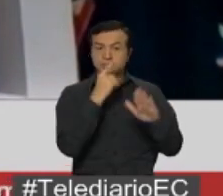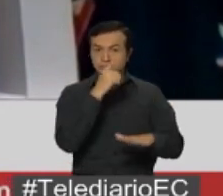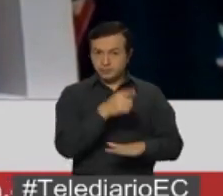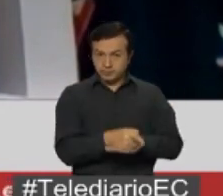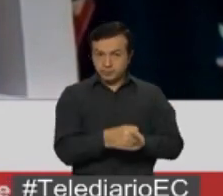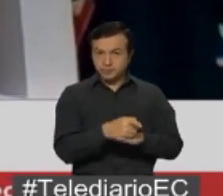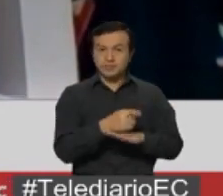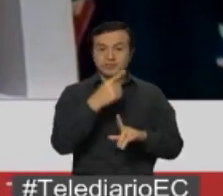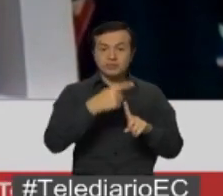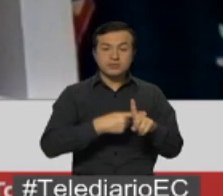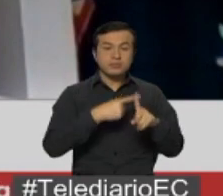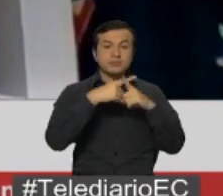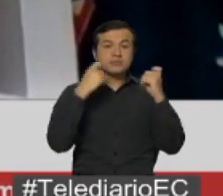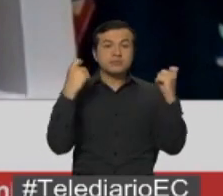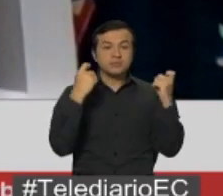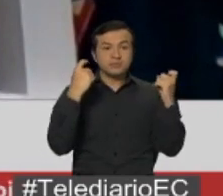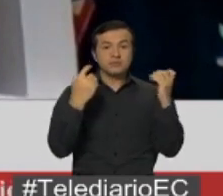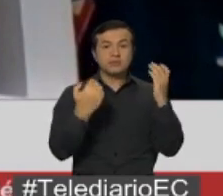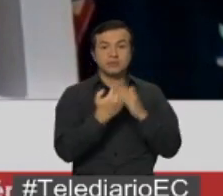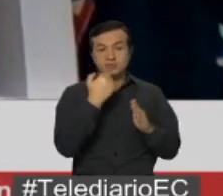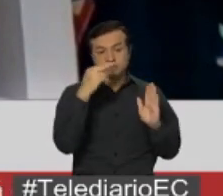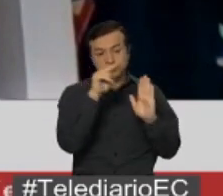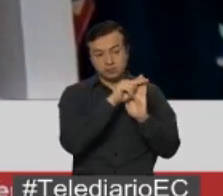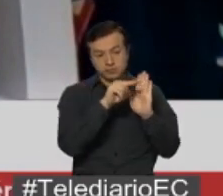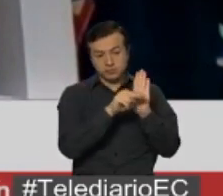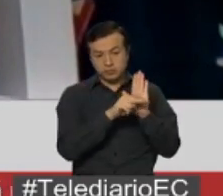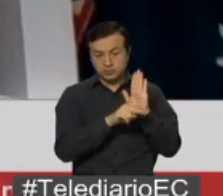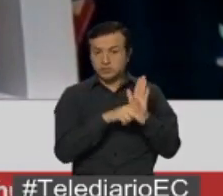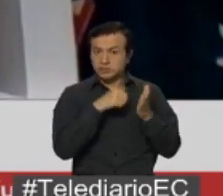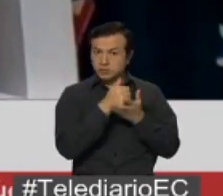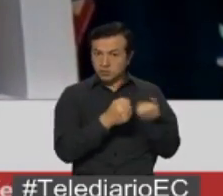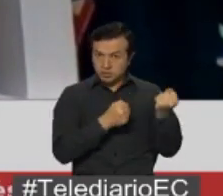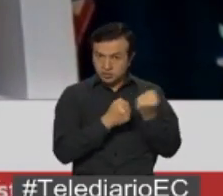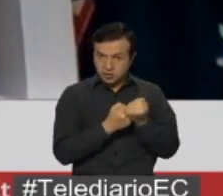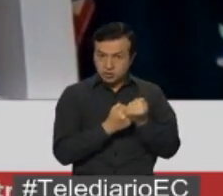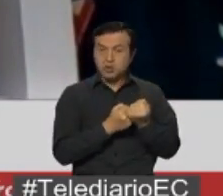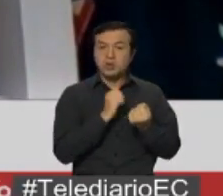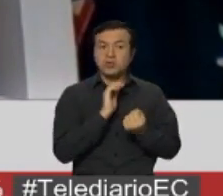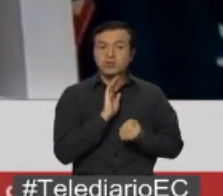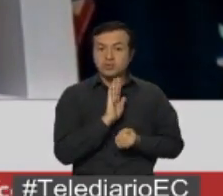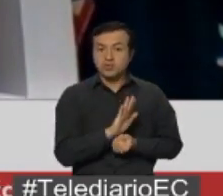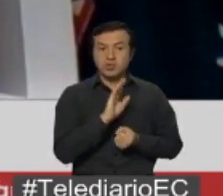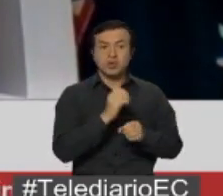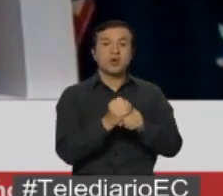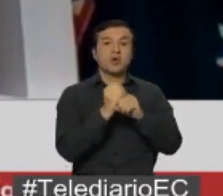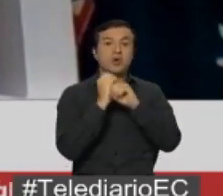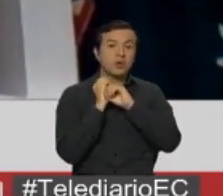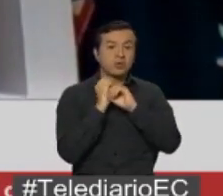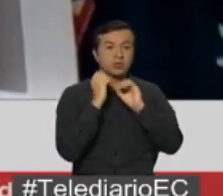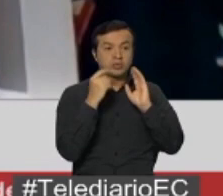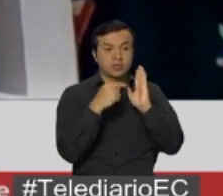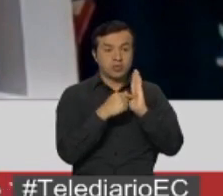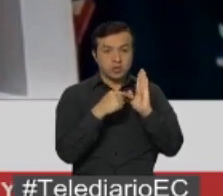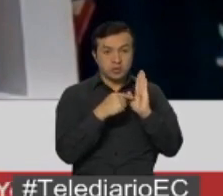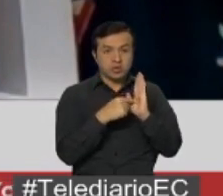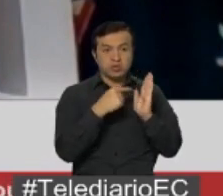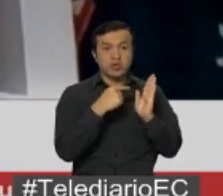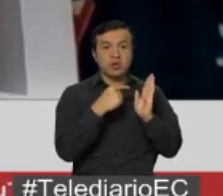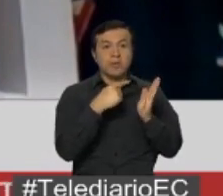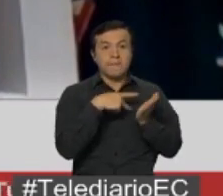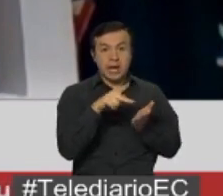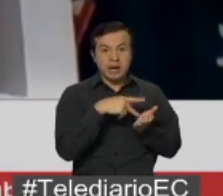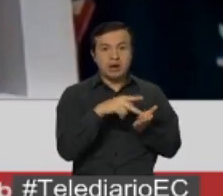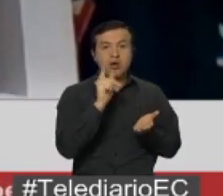a finales del mes de marzo una norma que permitió el diferimiento extraordinario de obligaciones crediticias las